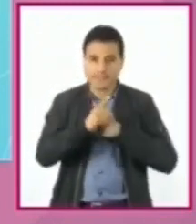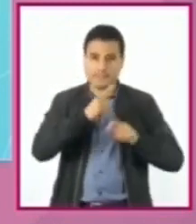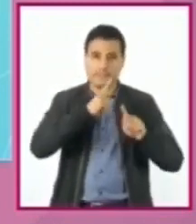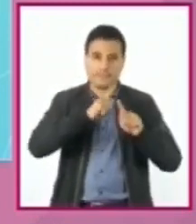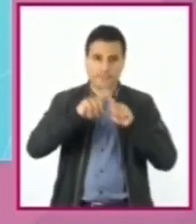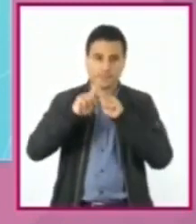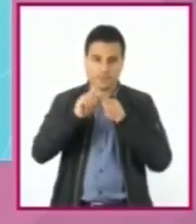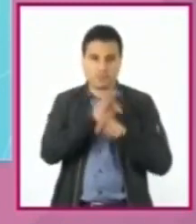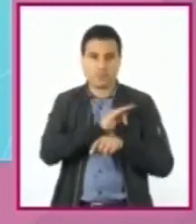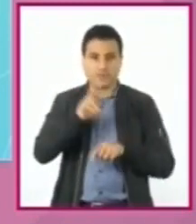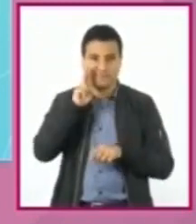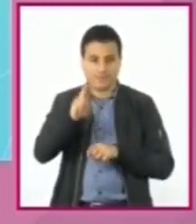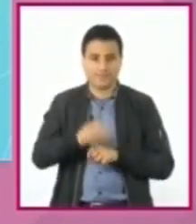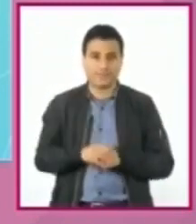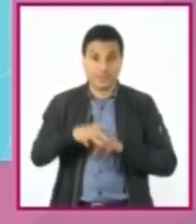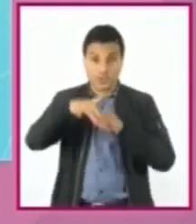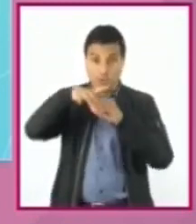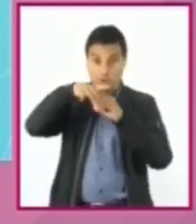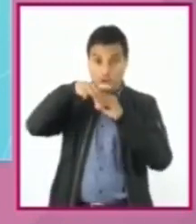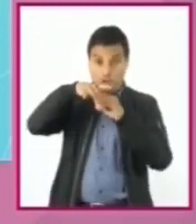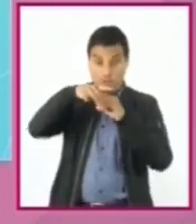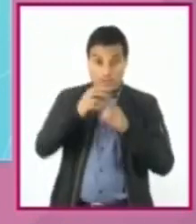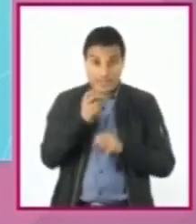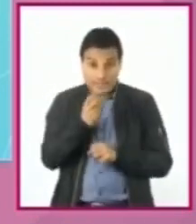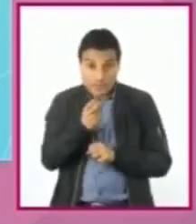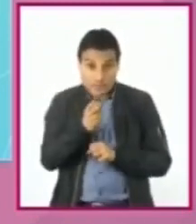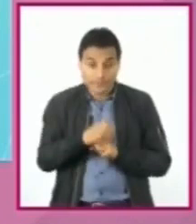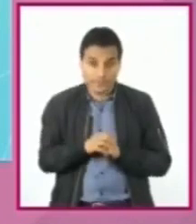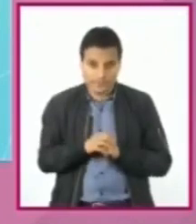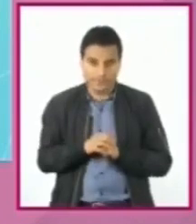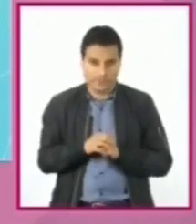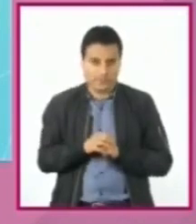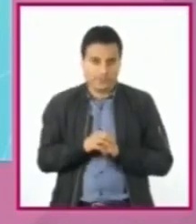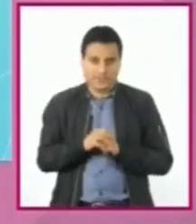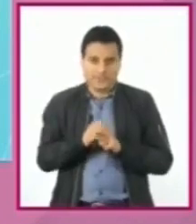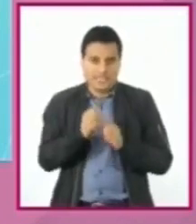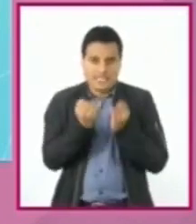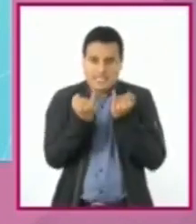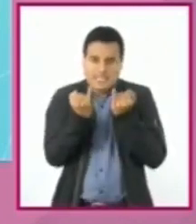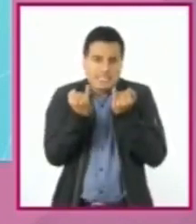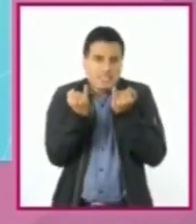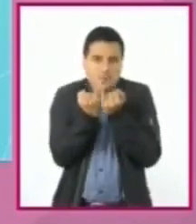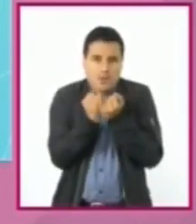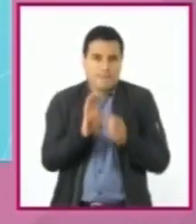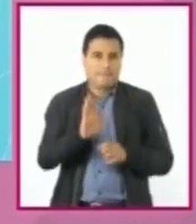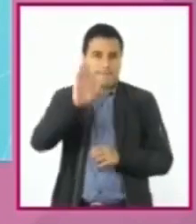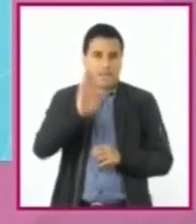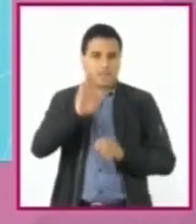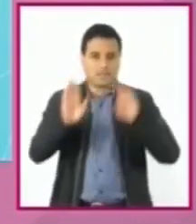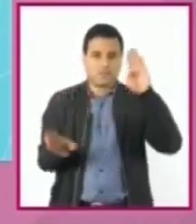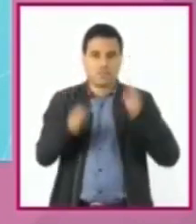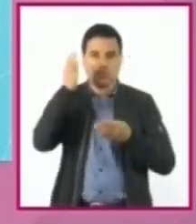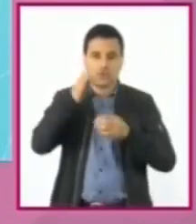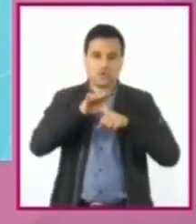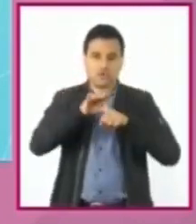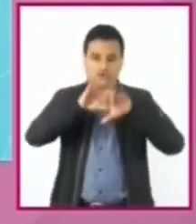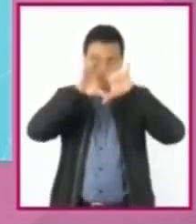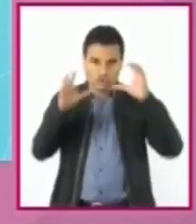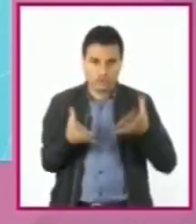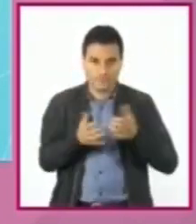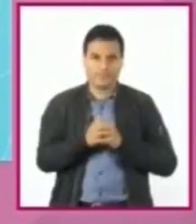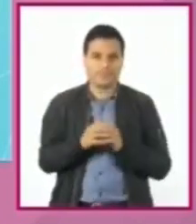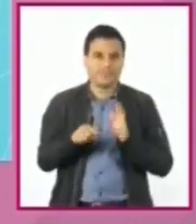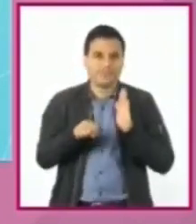países. Los globos terráqueos son muy similares a la realidad, pero en pequeño. Desventajas del